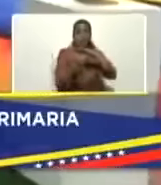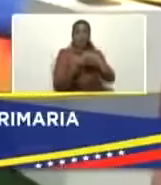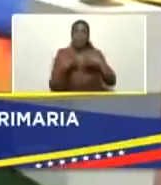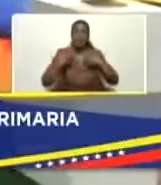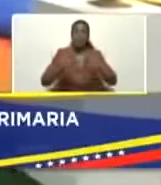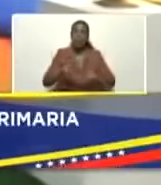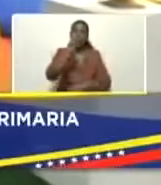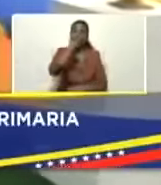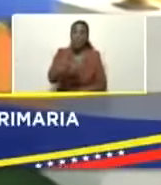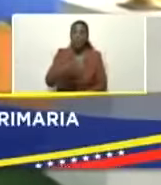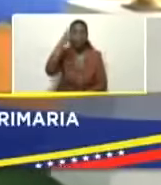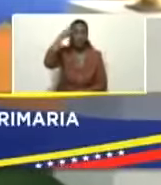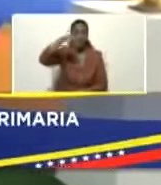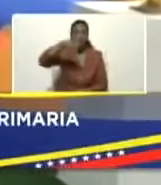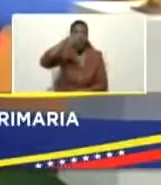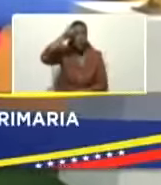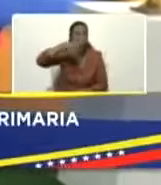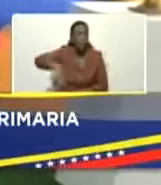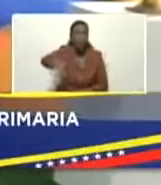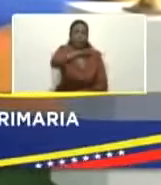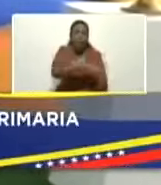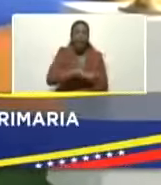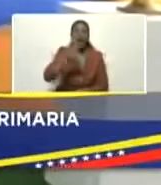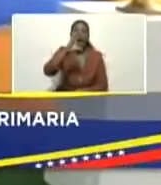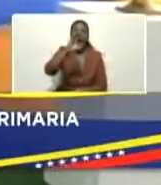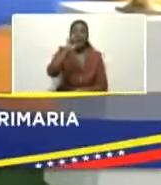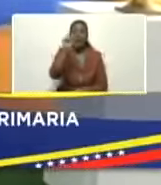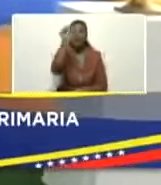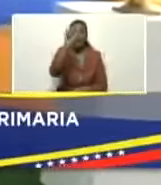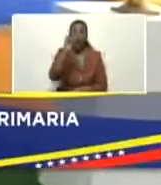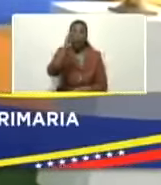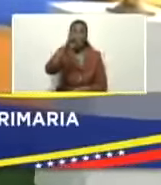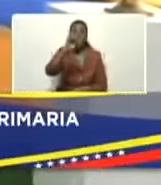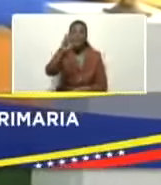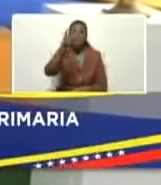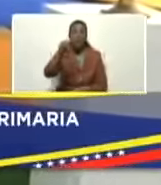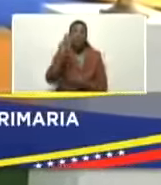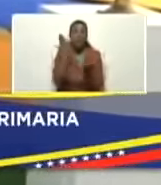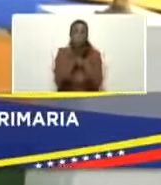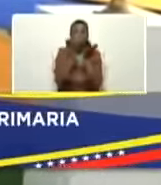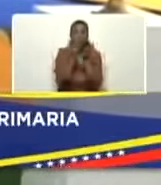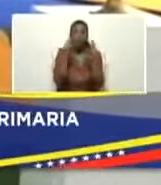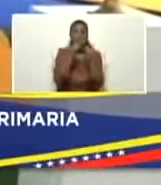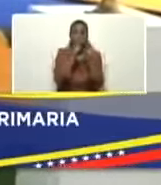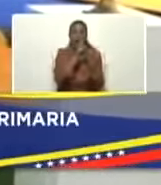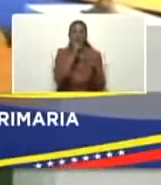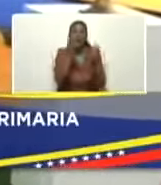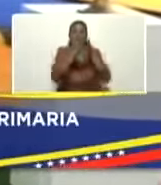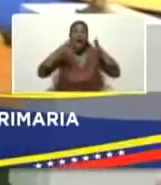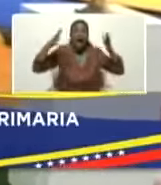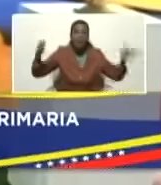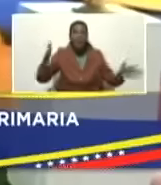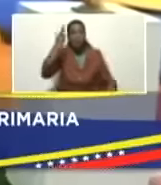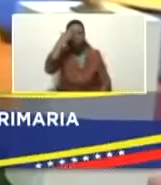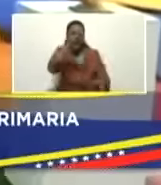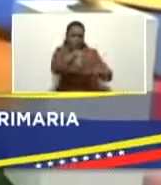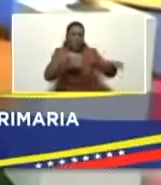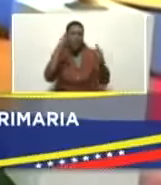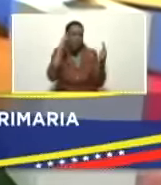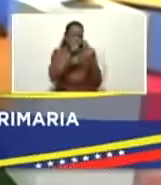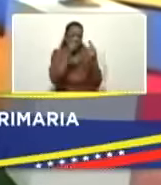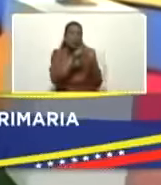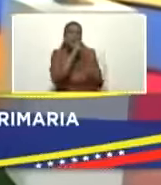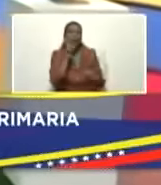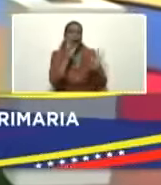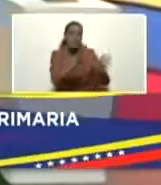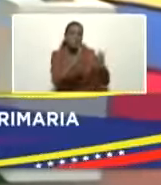salud. Hoy el pueblo de Casacoima celebra que esta escuela, conocida como la Escuela Grande, la escuela que